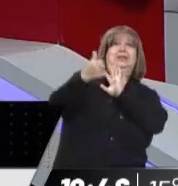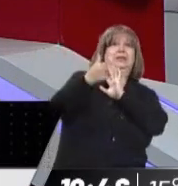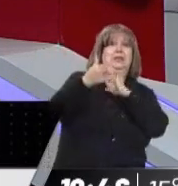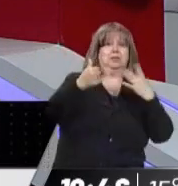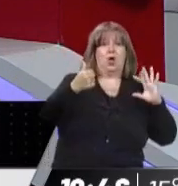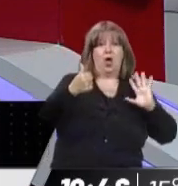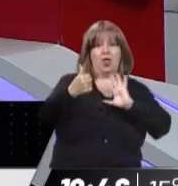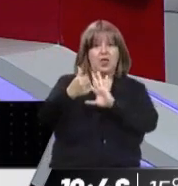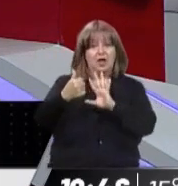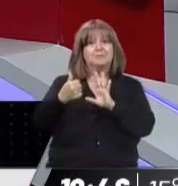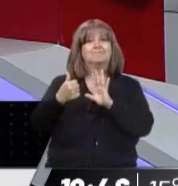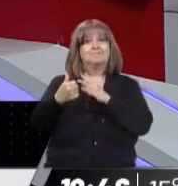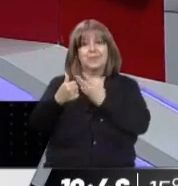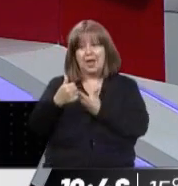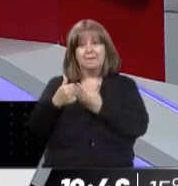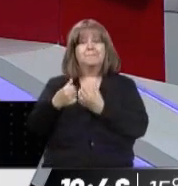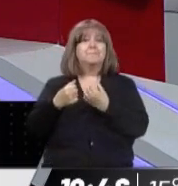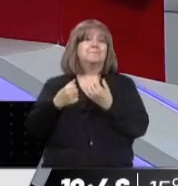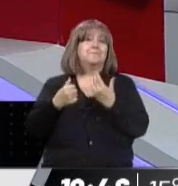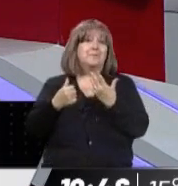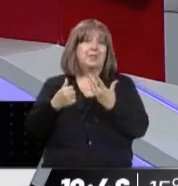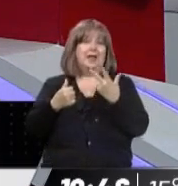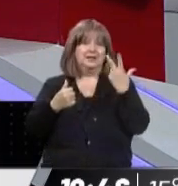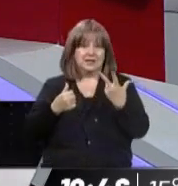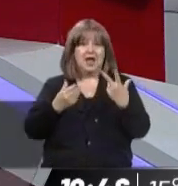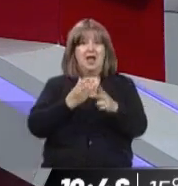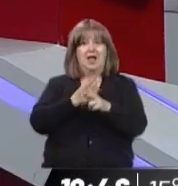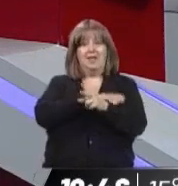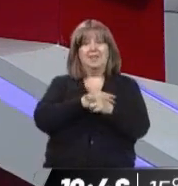¿no? Supuesto. Y pasó dos veces más. Al que no vio el partido le decimos tres personas se metieron a la cancha. Claro. Y todas también a Messi.